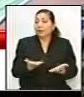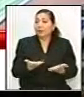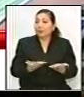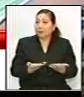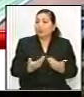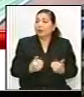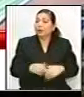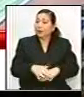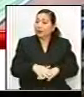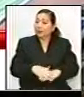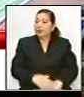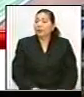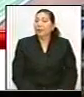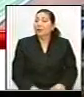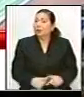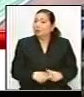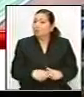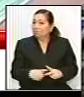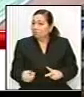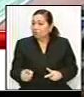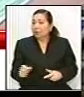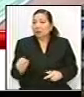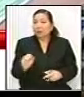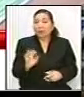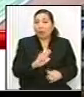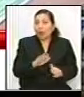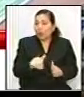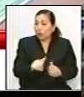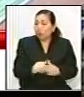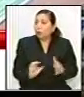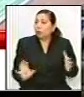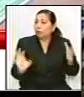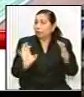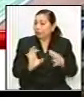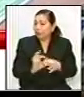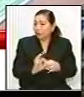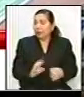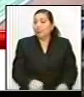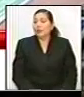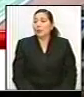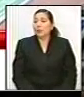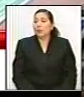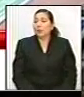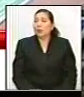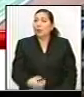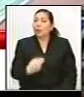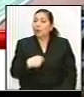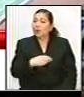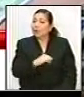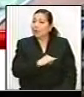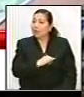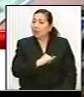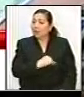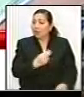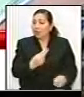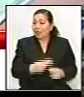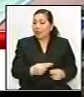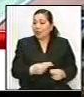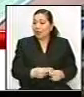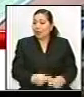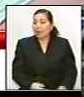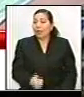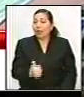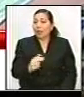en ese plan de ir sacándoles el CIS a todos los que son socios de nuestra institución, que se llama